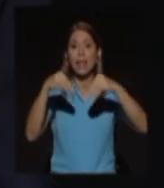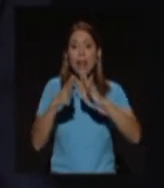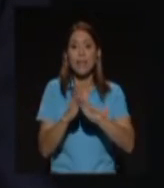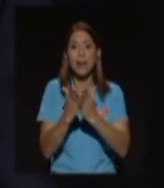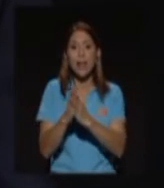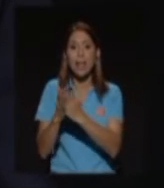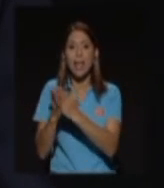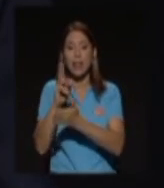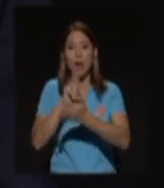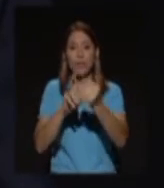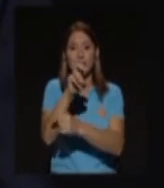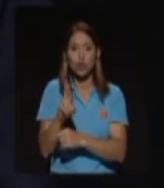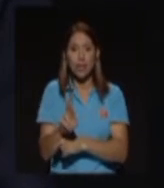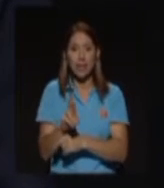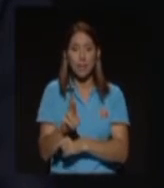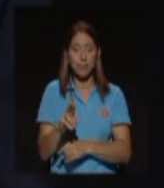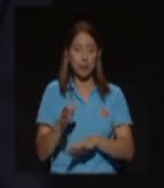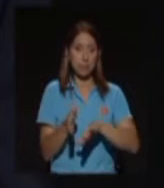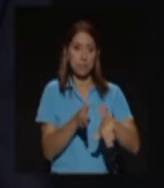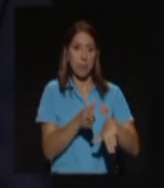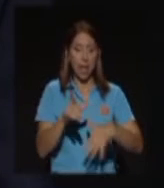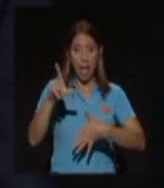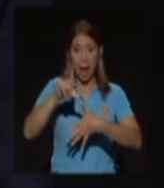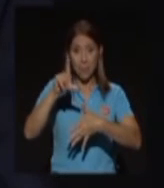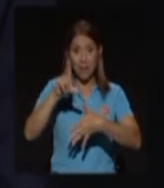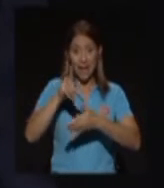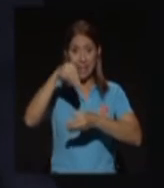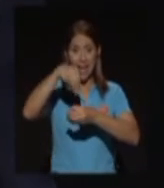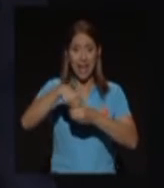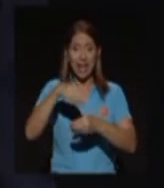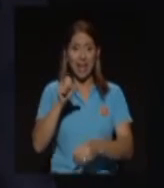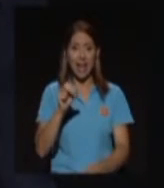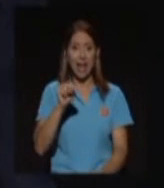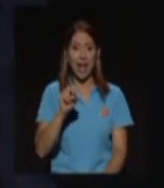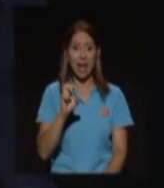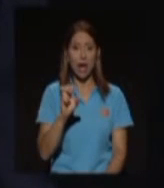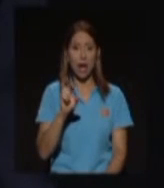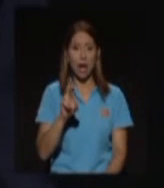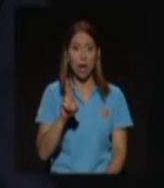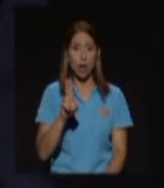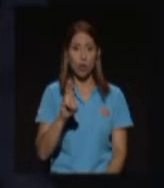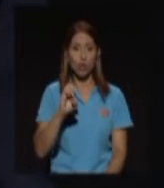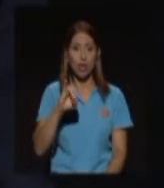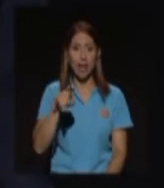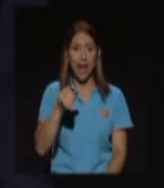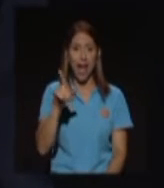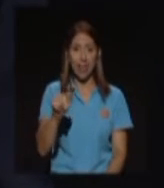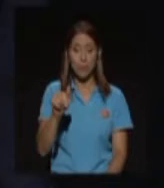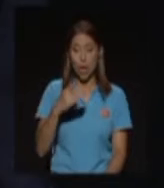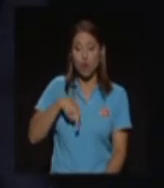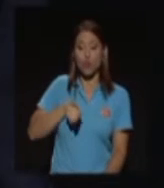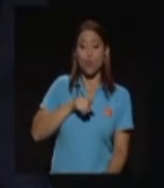Rica. América Latina en la encrucijada, la versión nuestra, porque es curioso, hay otra versión de América